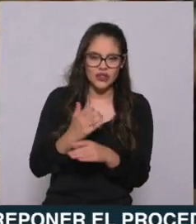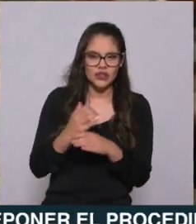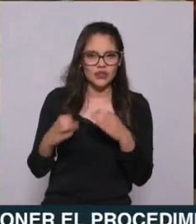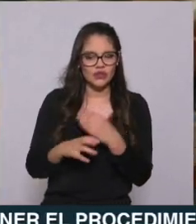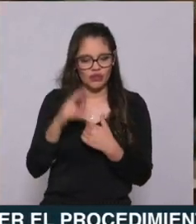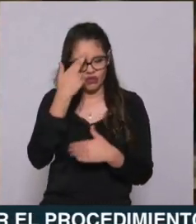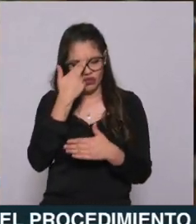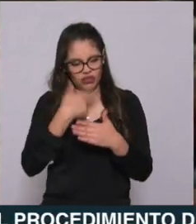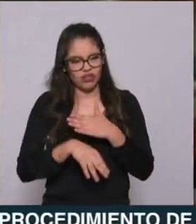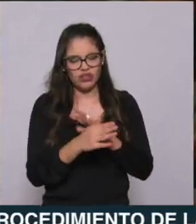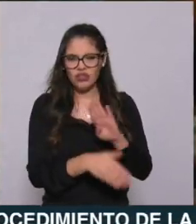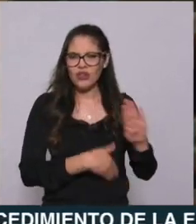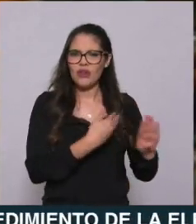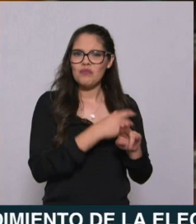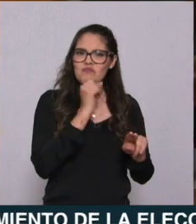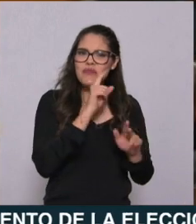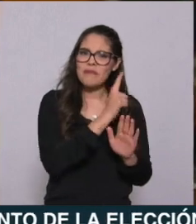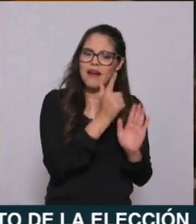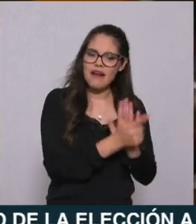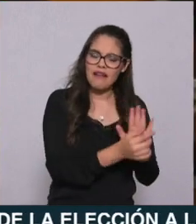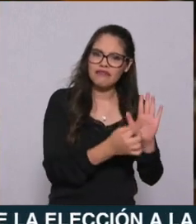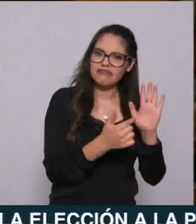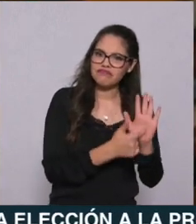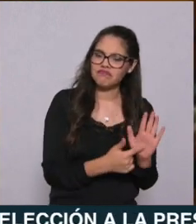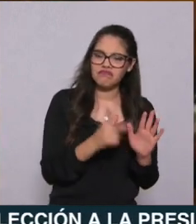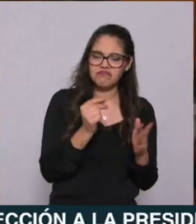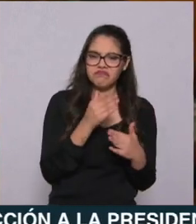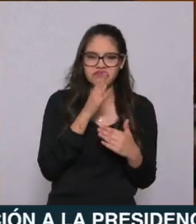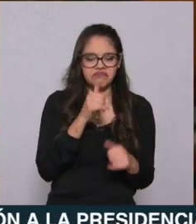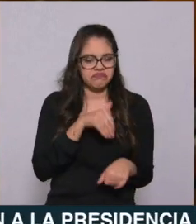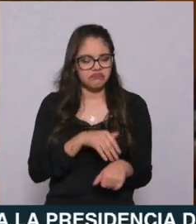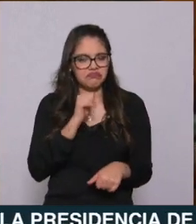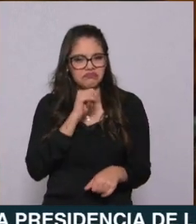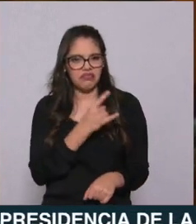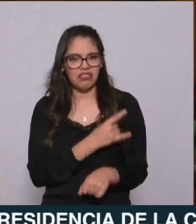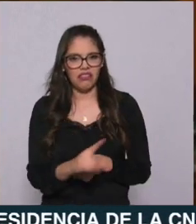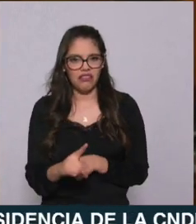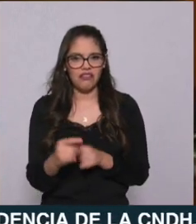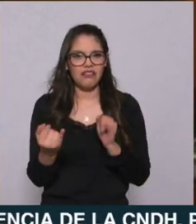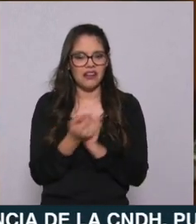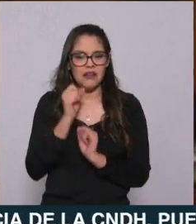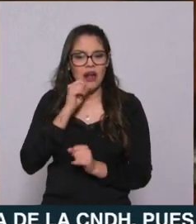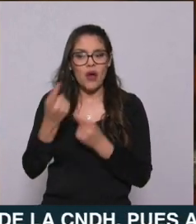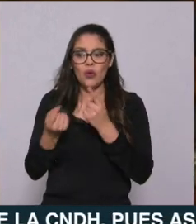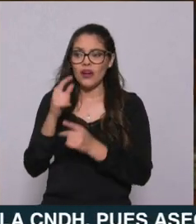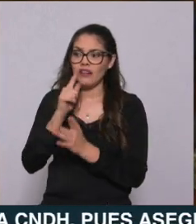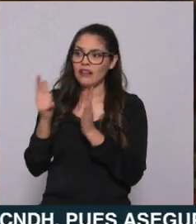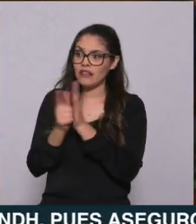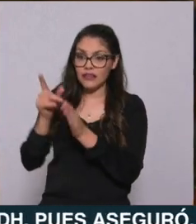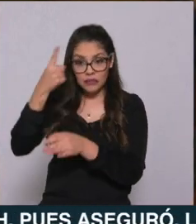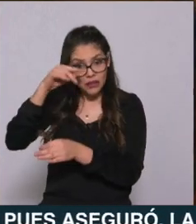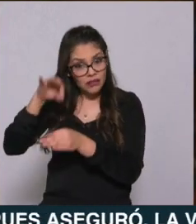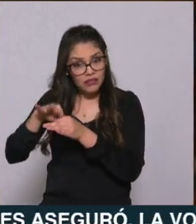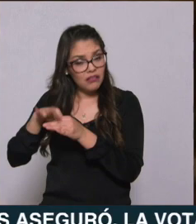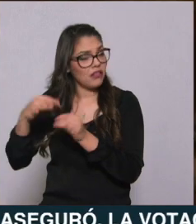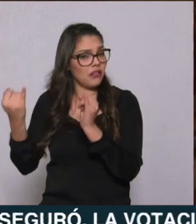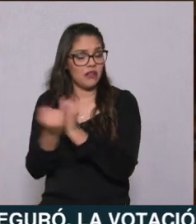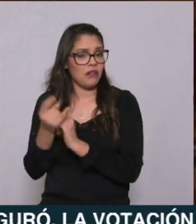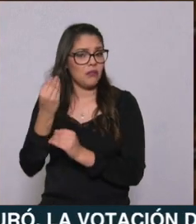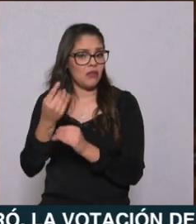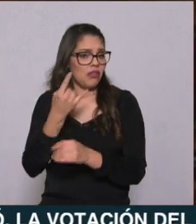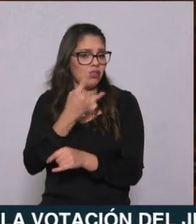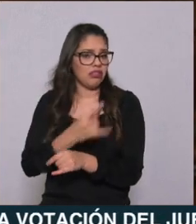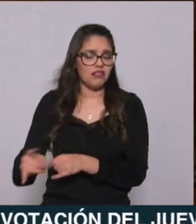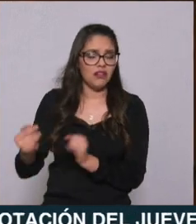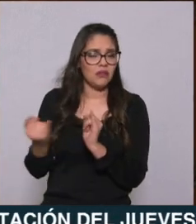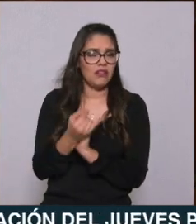violatorios a sus propias leyes, ya sea en este caso la Constitución o incluso también las leyes electorales, que también lo hizo en su momento Evo Morales. Y